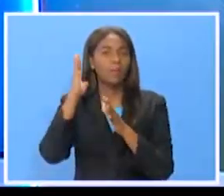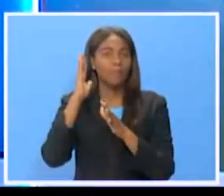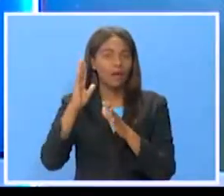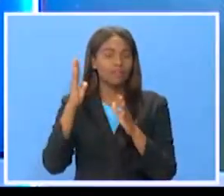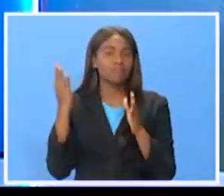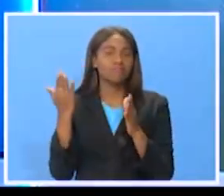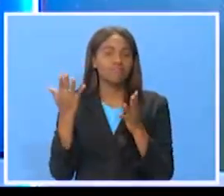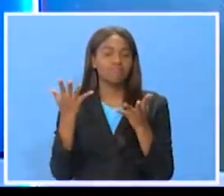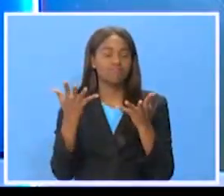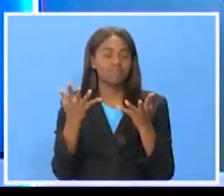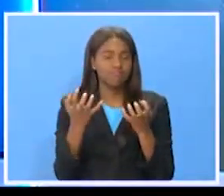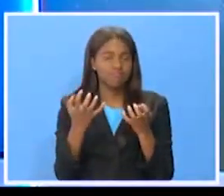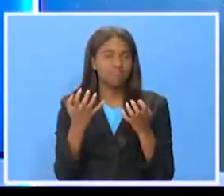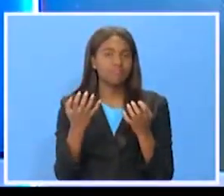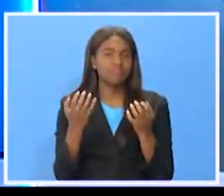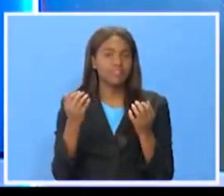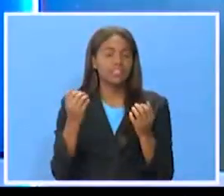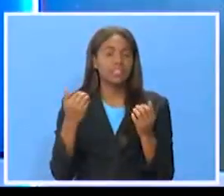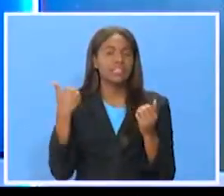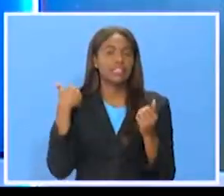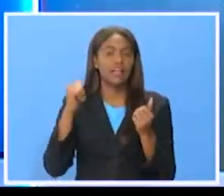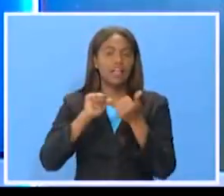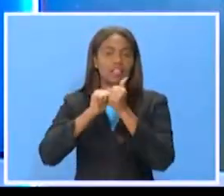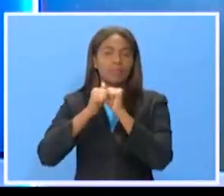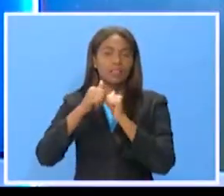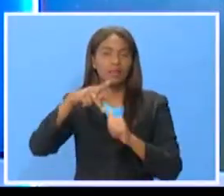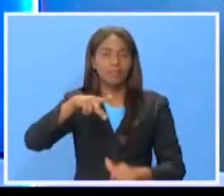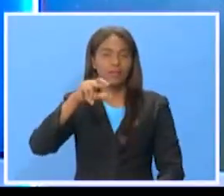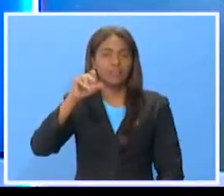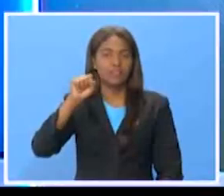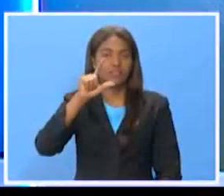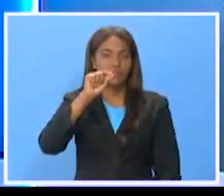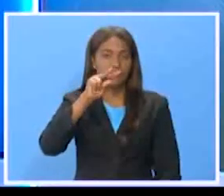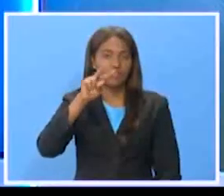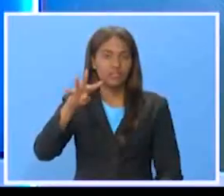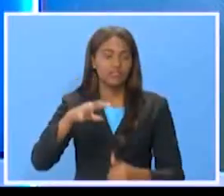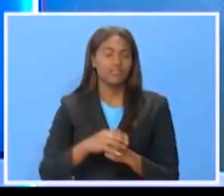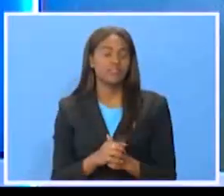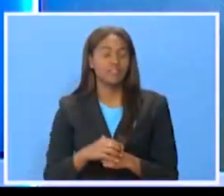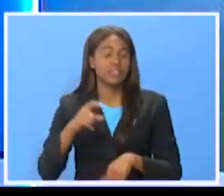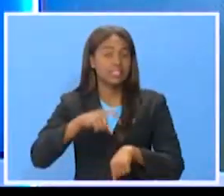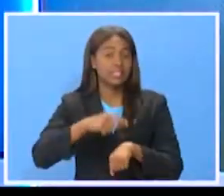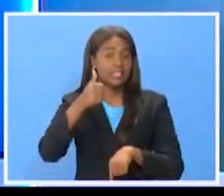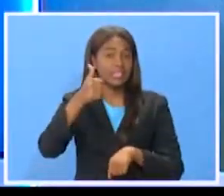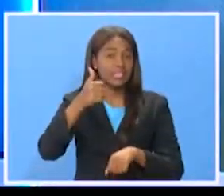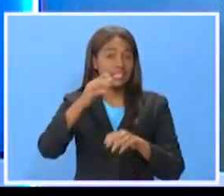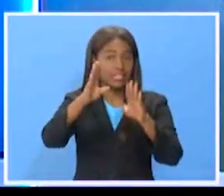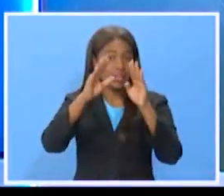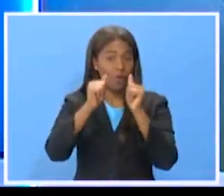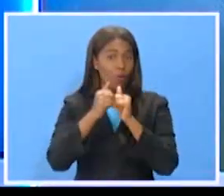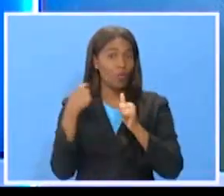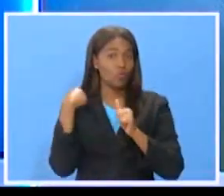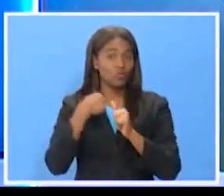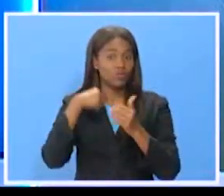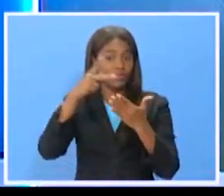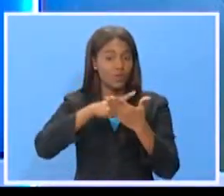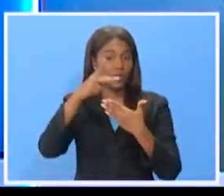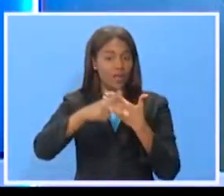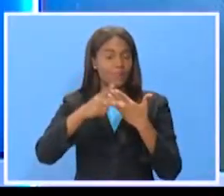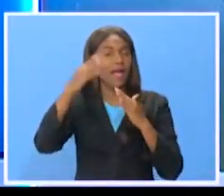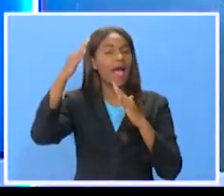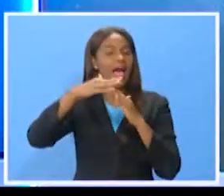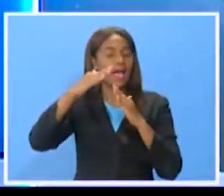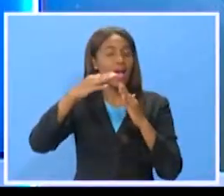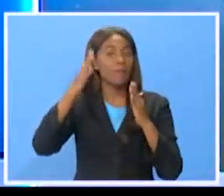a intentar también conseguir en las Olimpiadas de París 2024. Señores, a las 10, pónganse al límite, ahí les espero en el programa